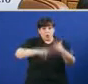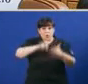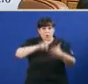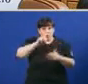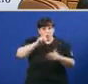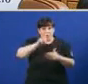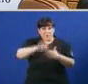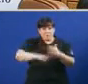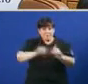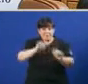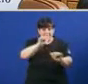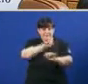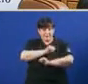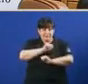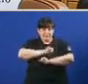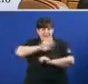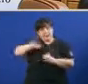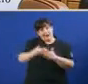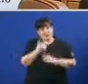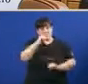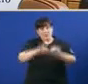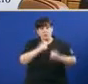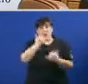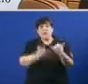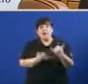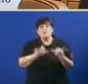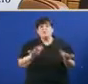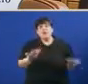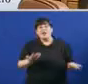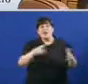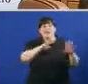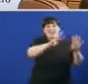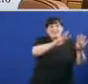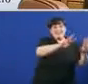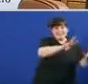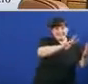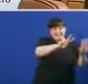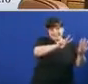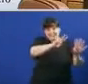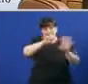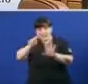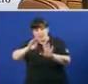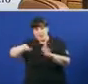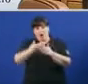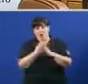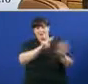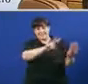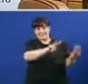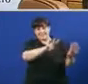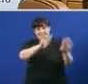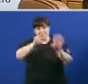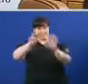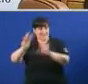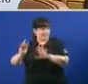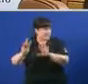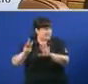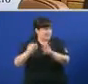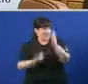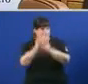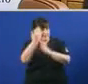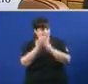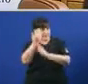12 meses, pasou de 71 días a unha espera de 83 días. En o caso destas últimas probas das que lle falaba, pasamos